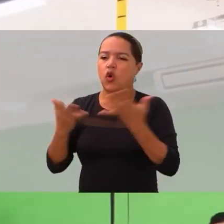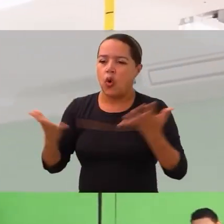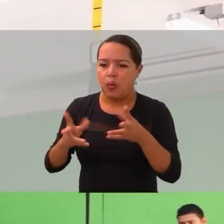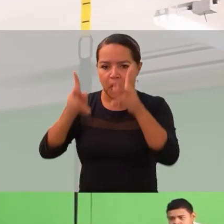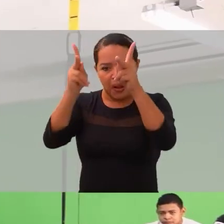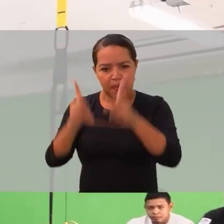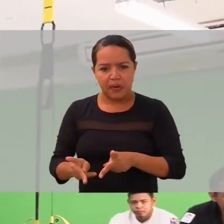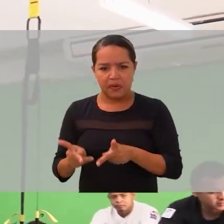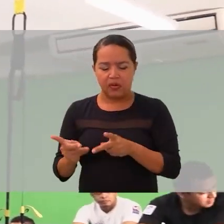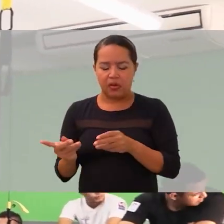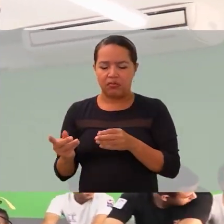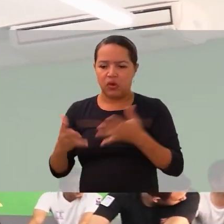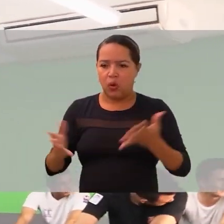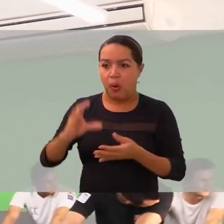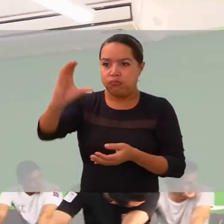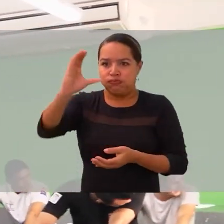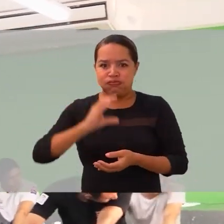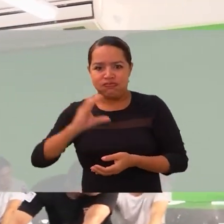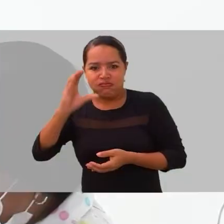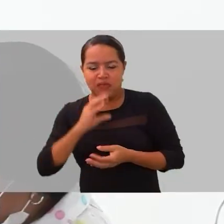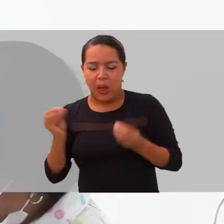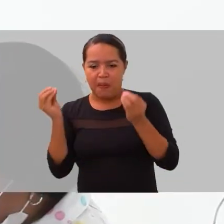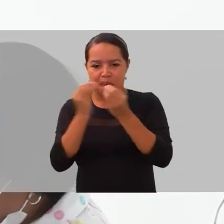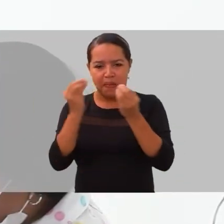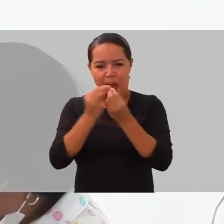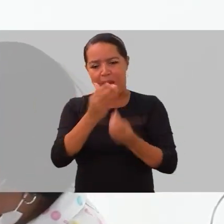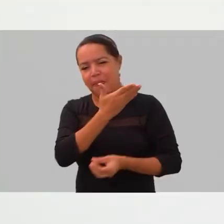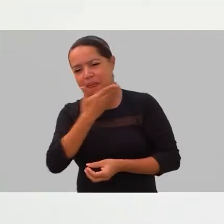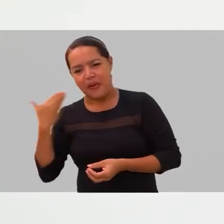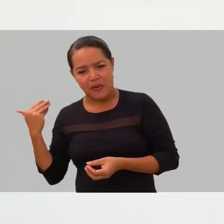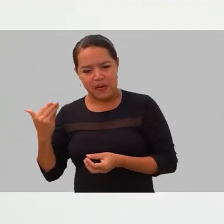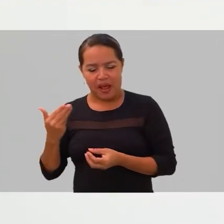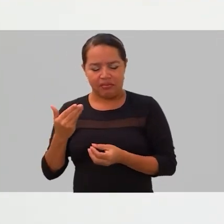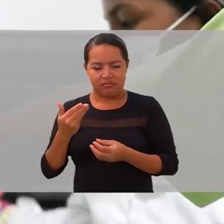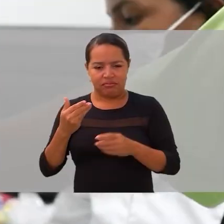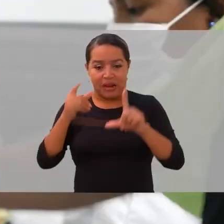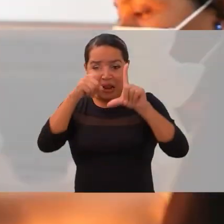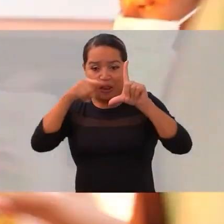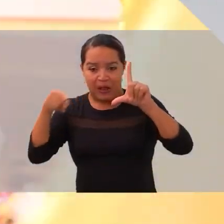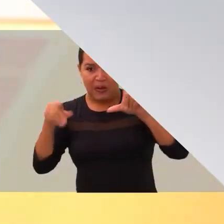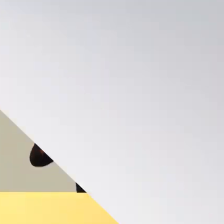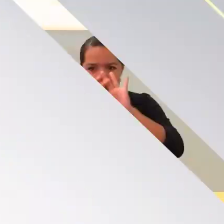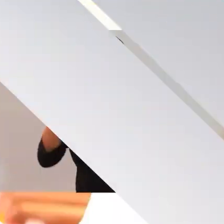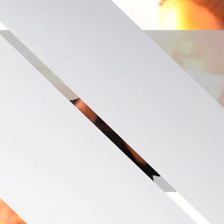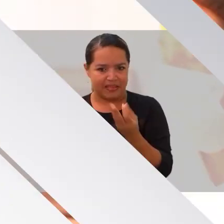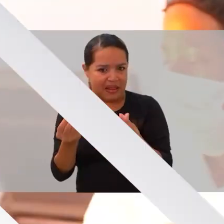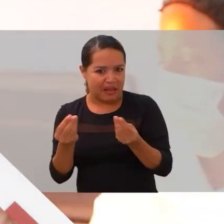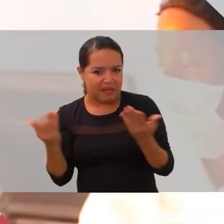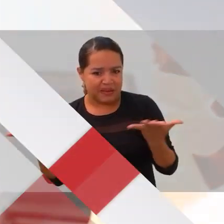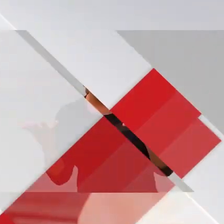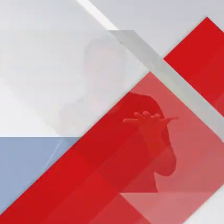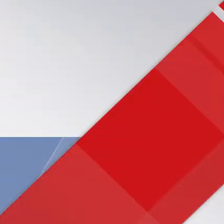alternativa para la generación de ingresos adicionales que contribuyan a mejorar la economía familiar.